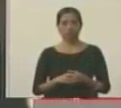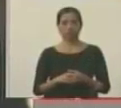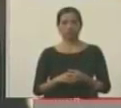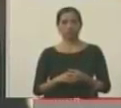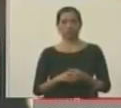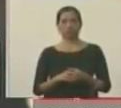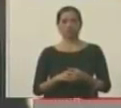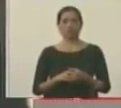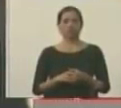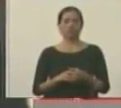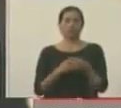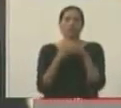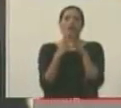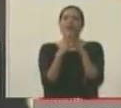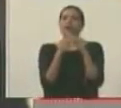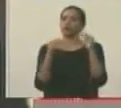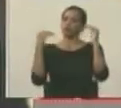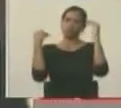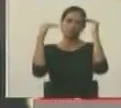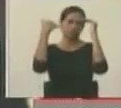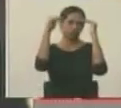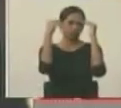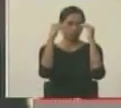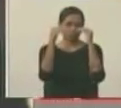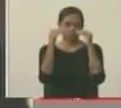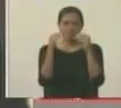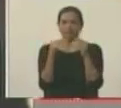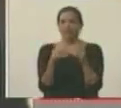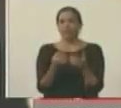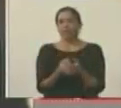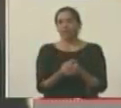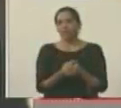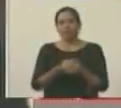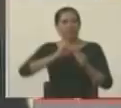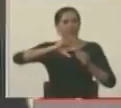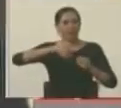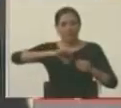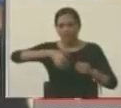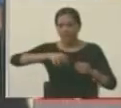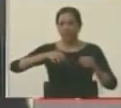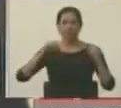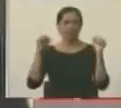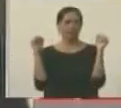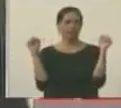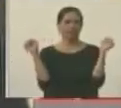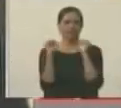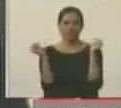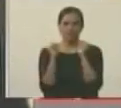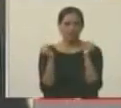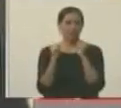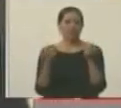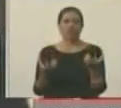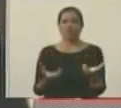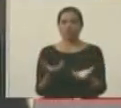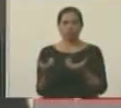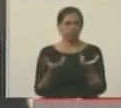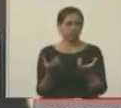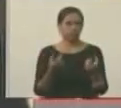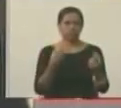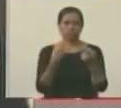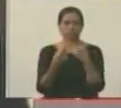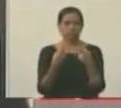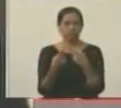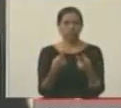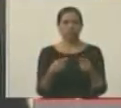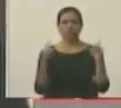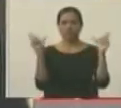a todo nivel de electrodomésticos que se pongan a la orden, al